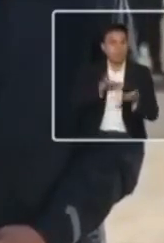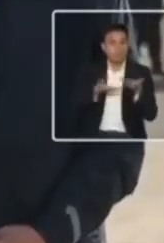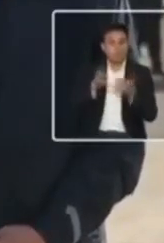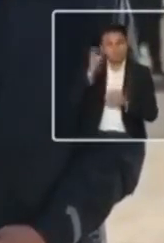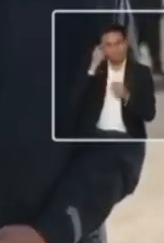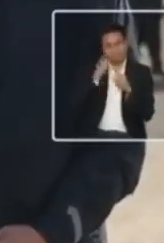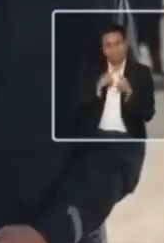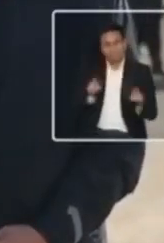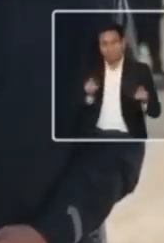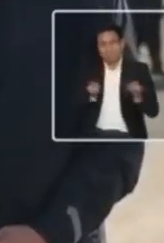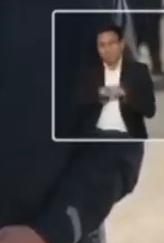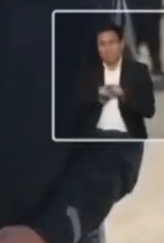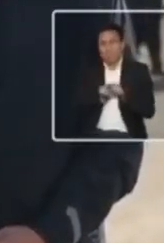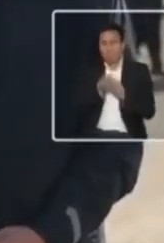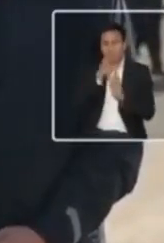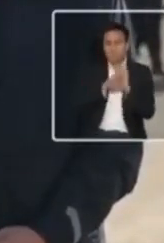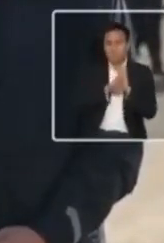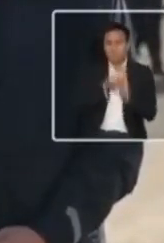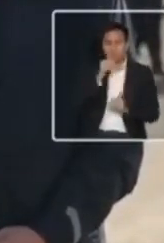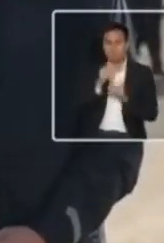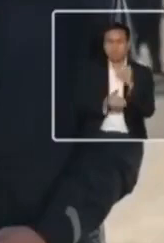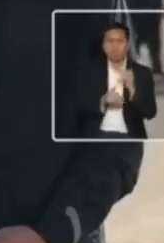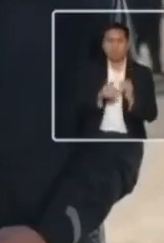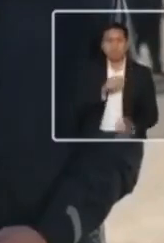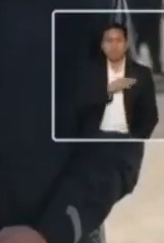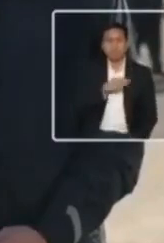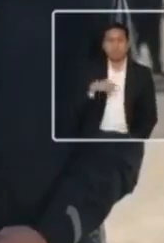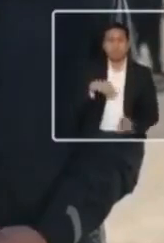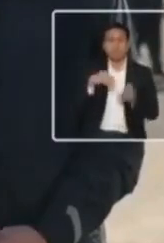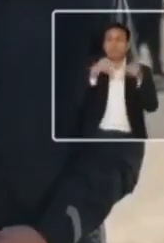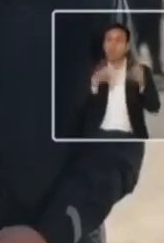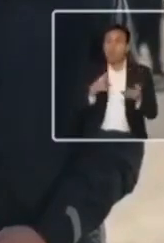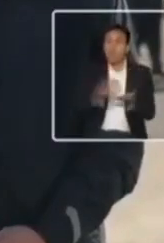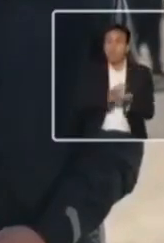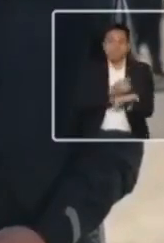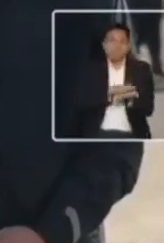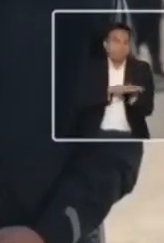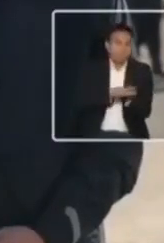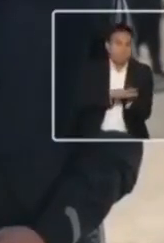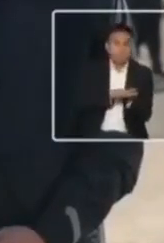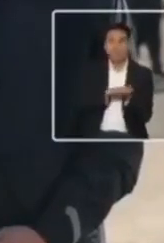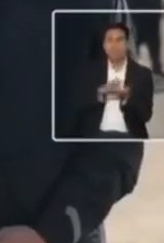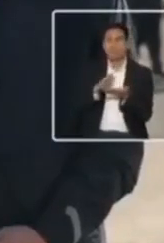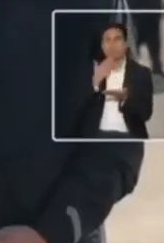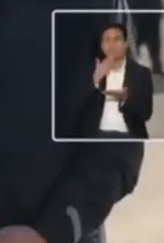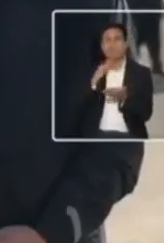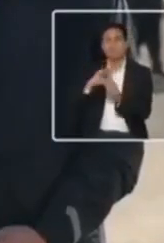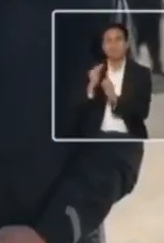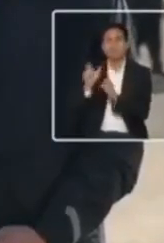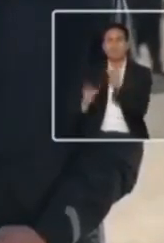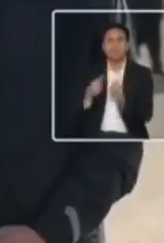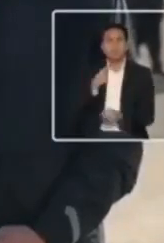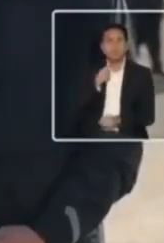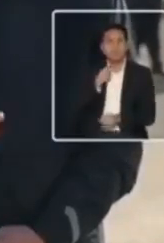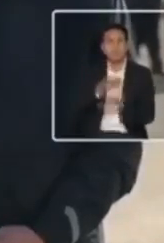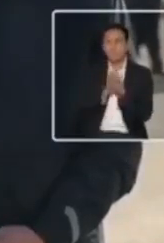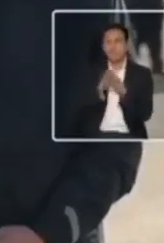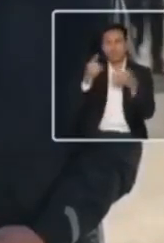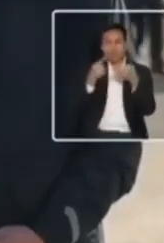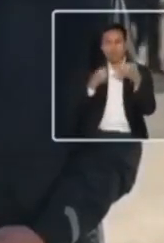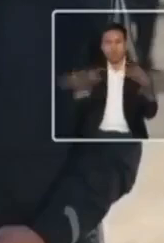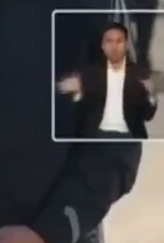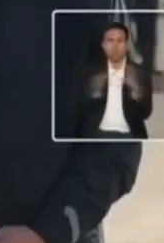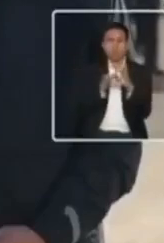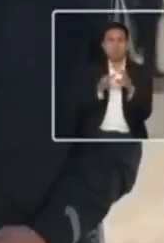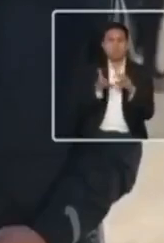nuestras diferencias, en sacar adelante estos proyectos, sacar adelante el Ministerio de Seguridad, sacar adelante la protección de las víctimas. Todo tiene que ver